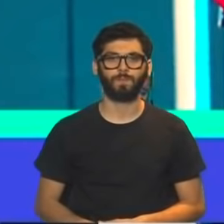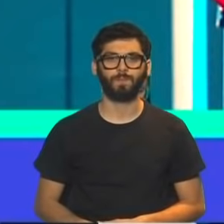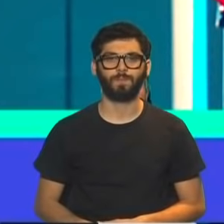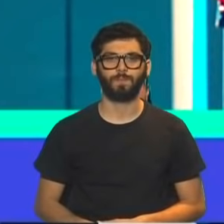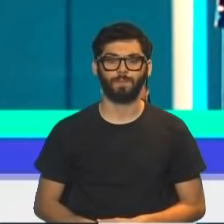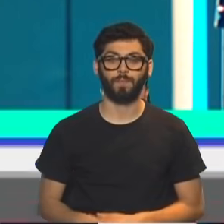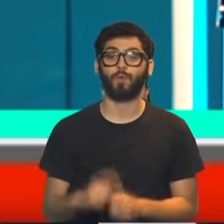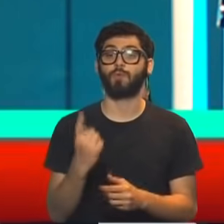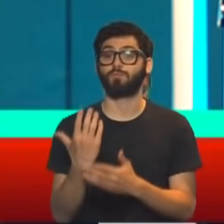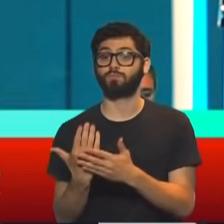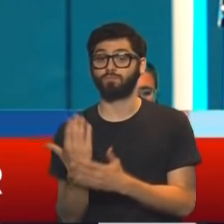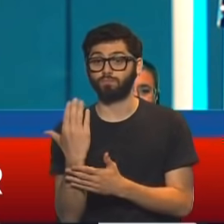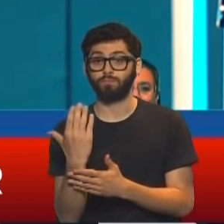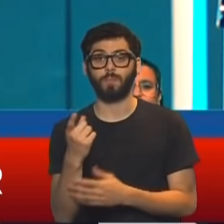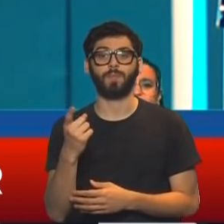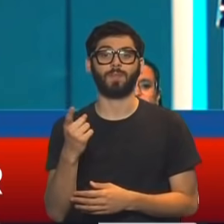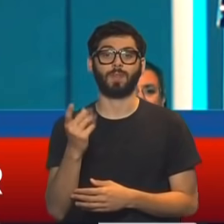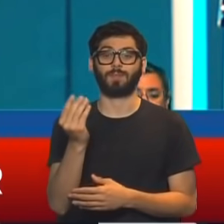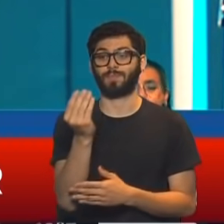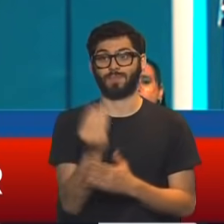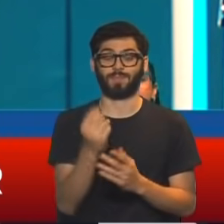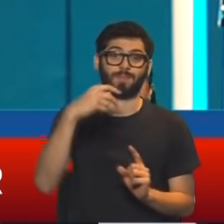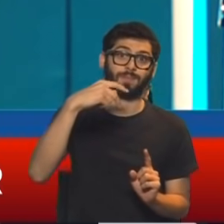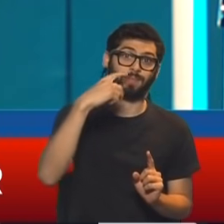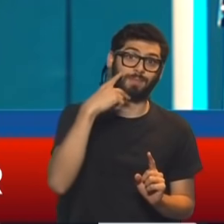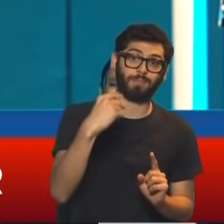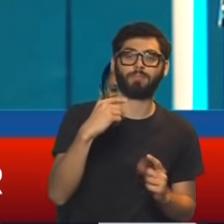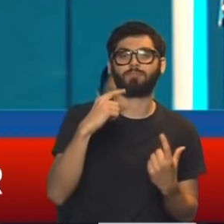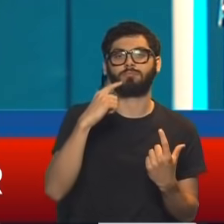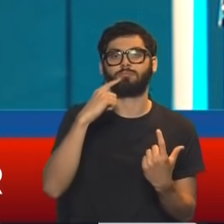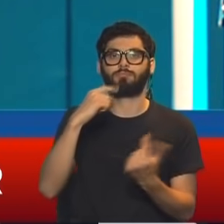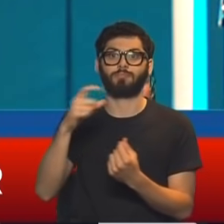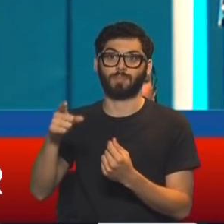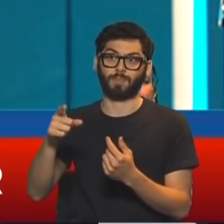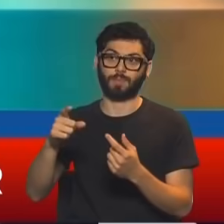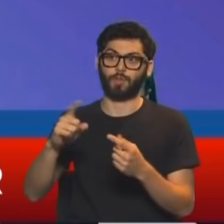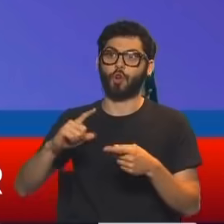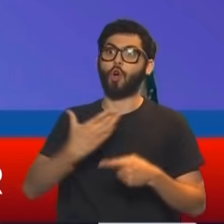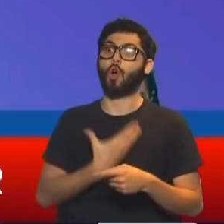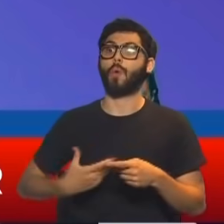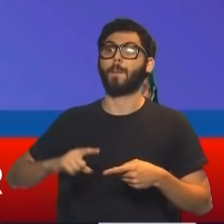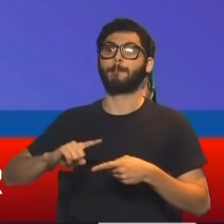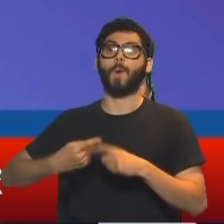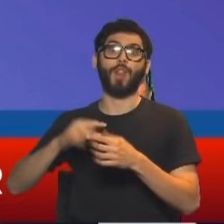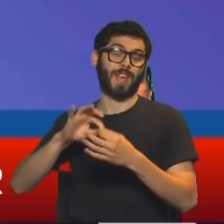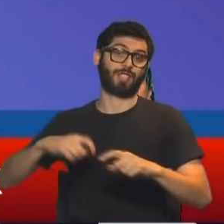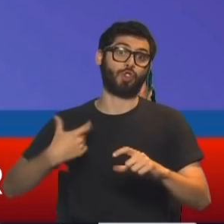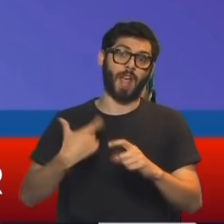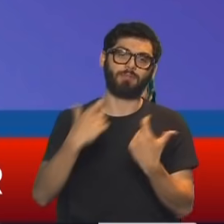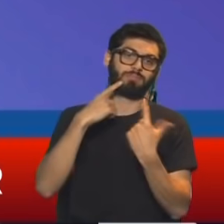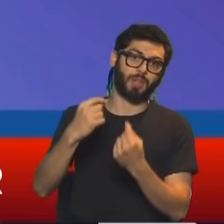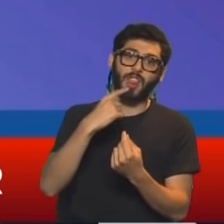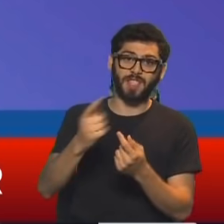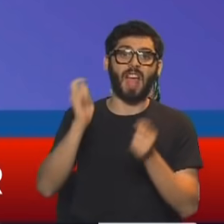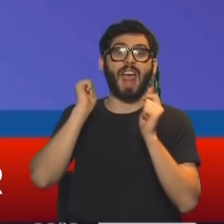Una publicación del dibujante criticando precisamente la política social del gobierno. La publicación de Nick: regalar